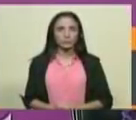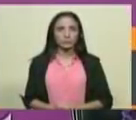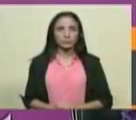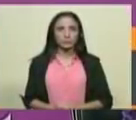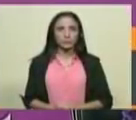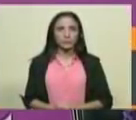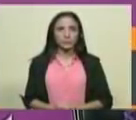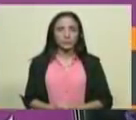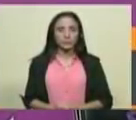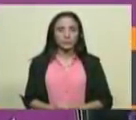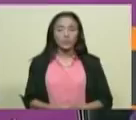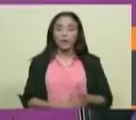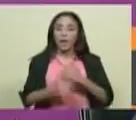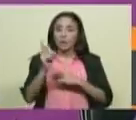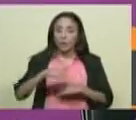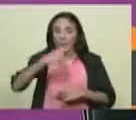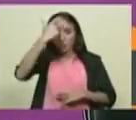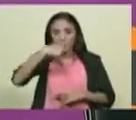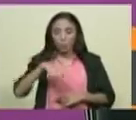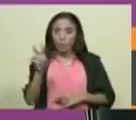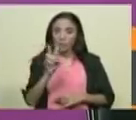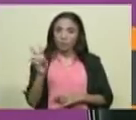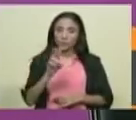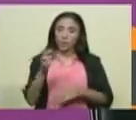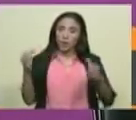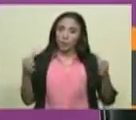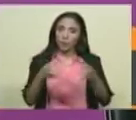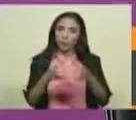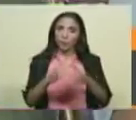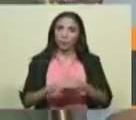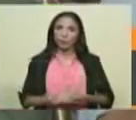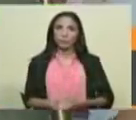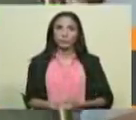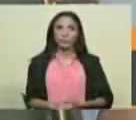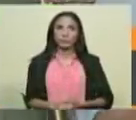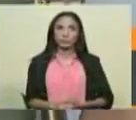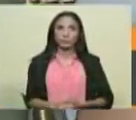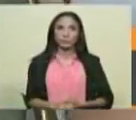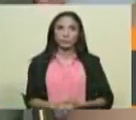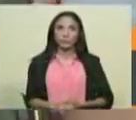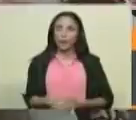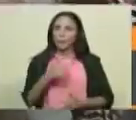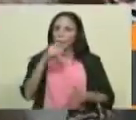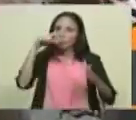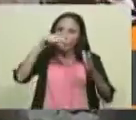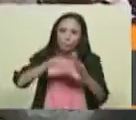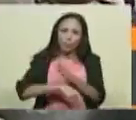el movimiento Somos Venezuela para profundizar.